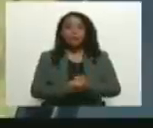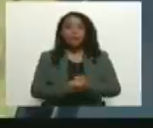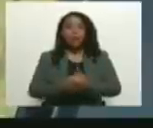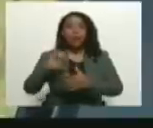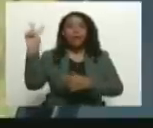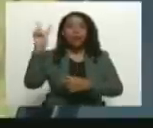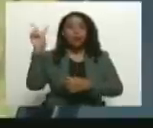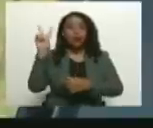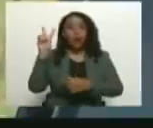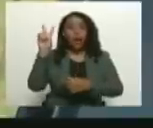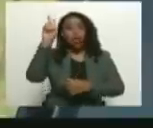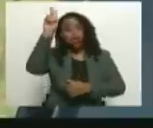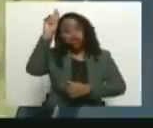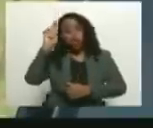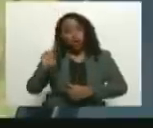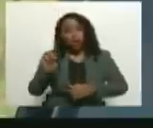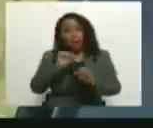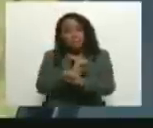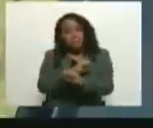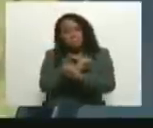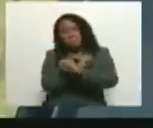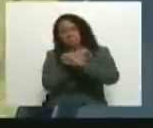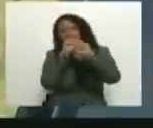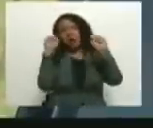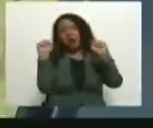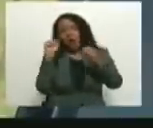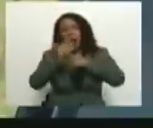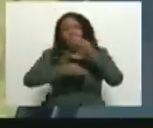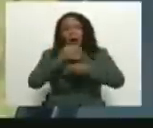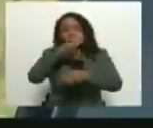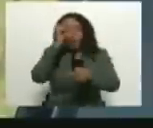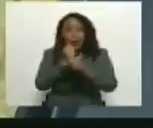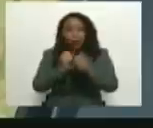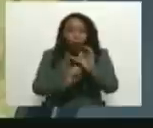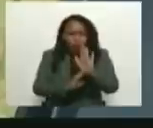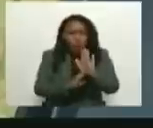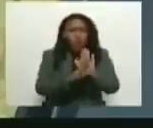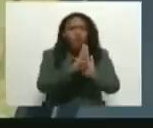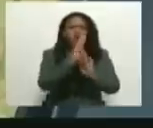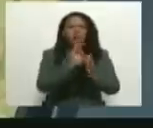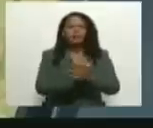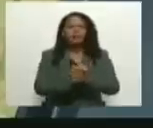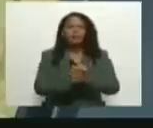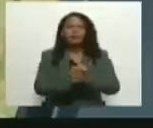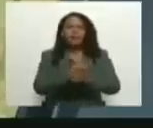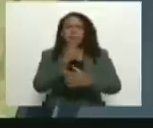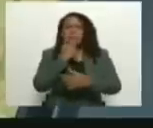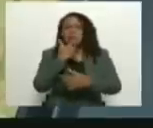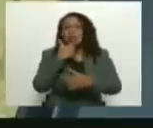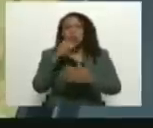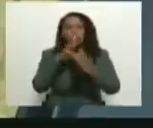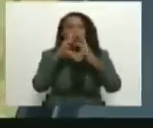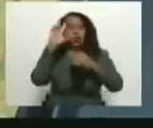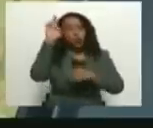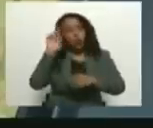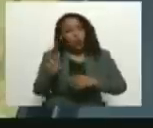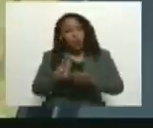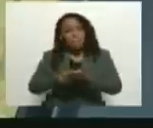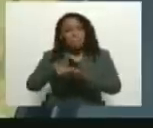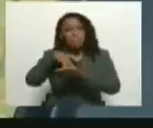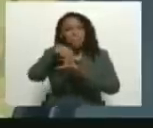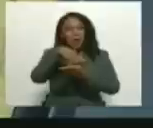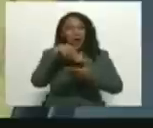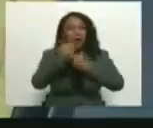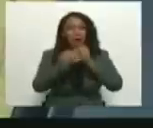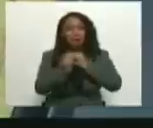todos los días se levanta para hacer el bien. Es lo más bello, levantarse todos los días para hacer el